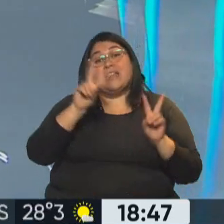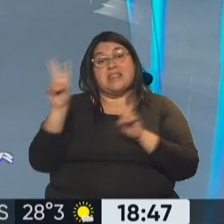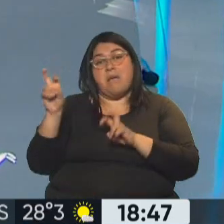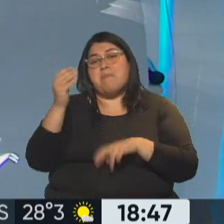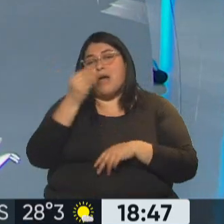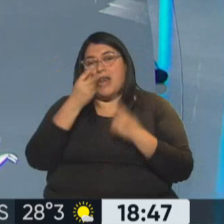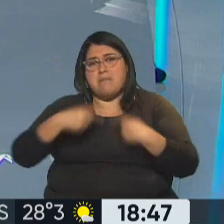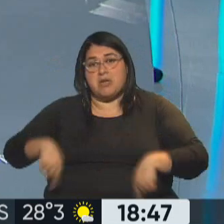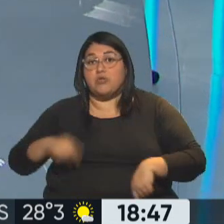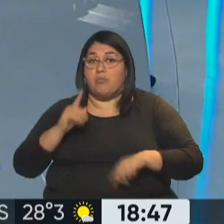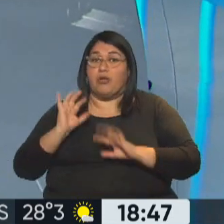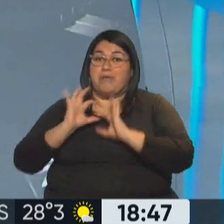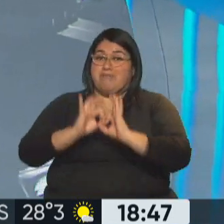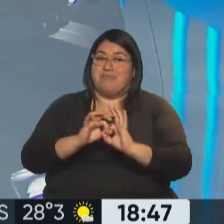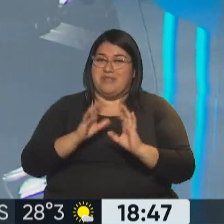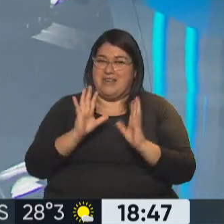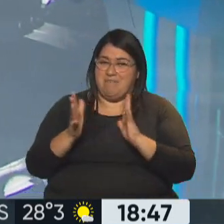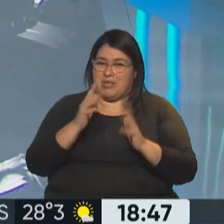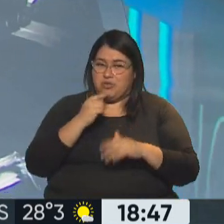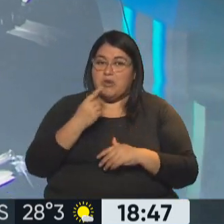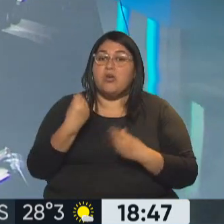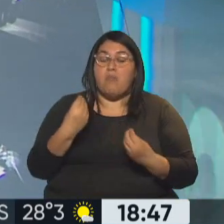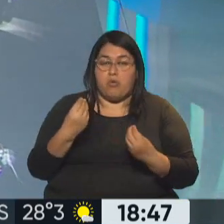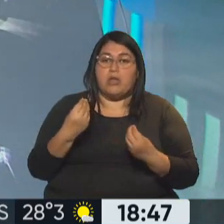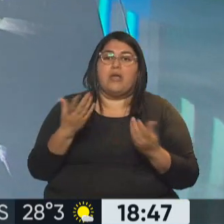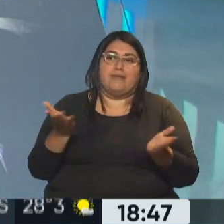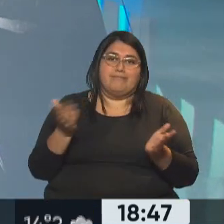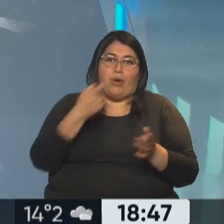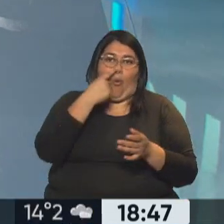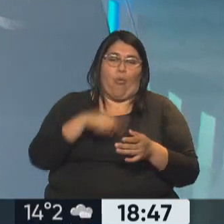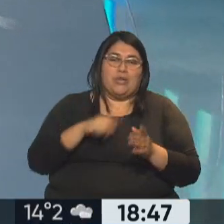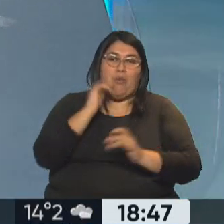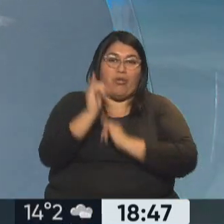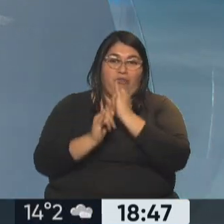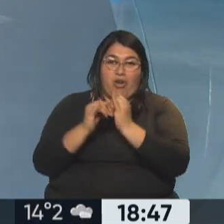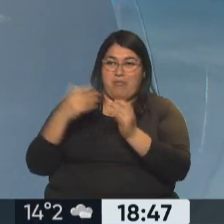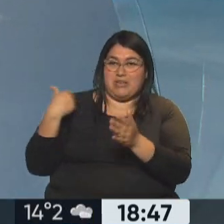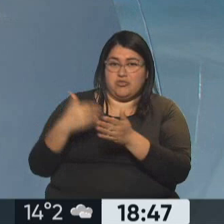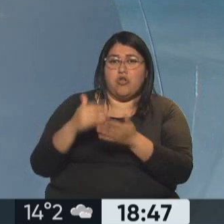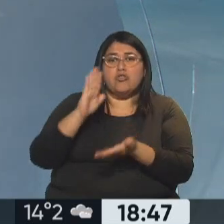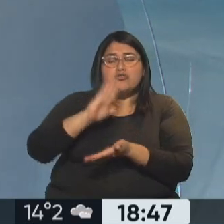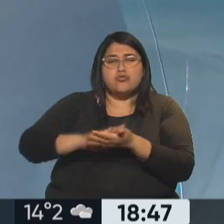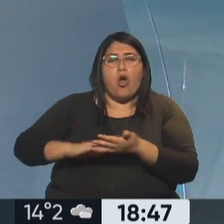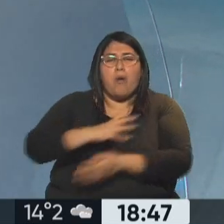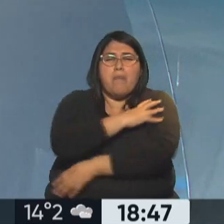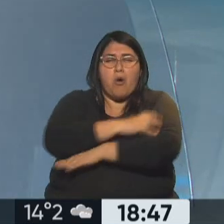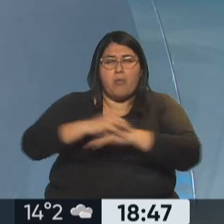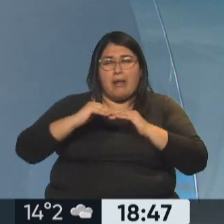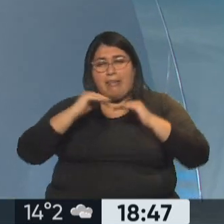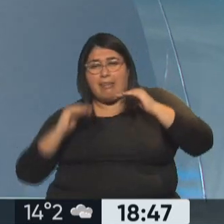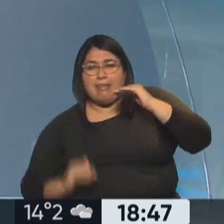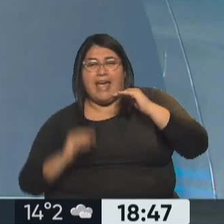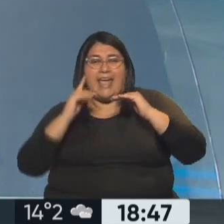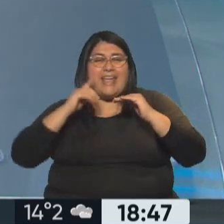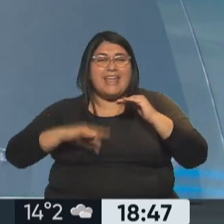nuevo porque no es menor que eso se haya visto reflejado en el último dato que tuvimos sobre indigencia. ¿Sí? Si nosotros vemos,